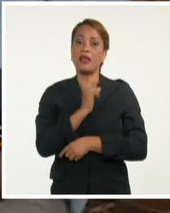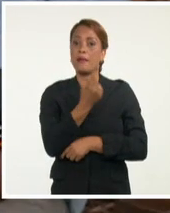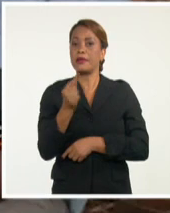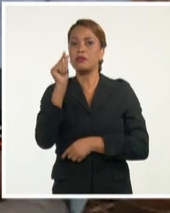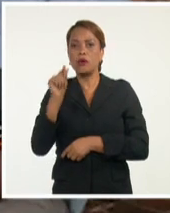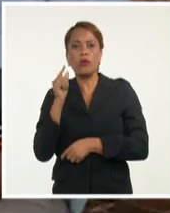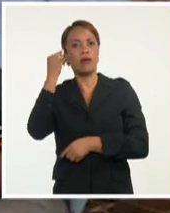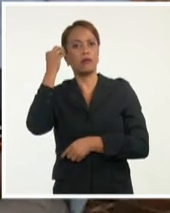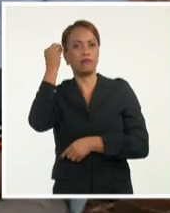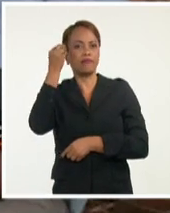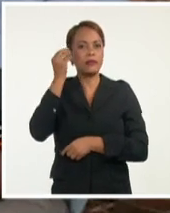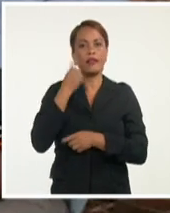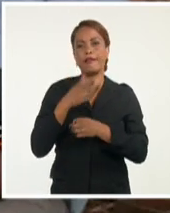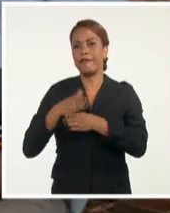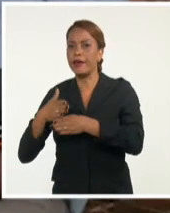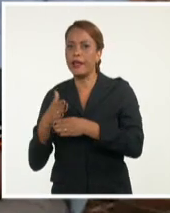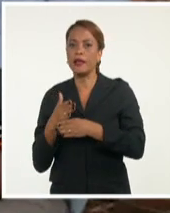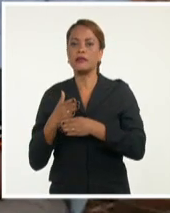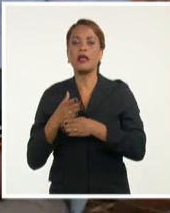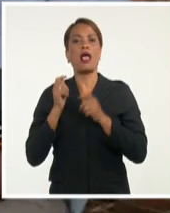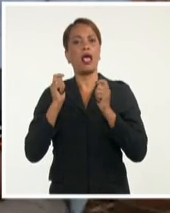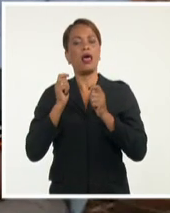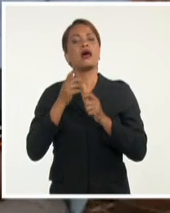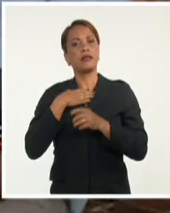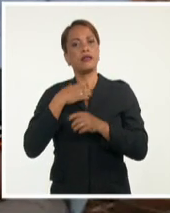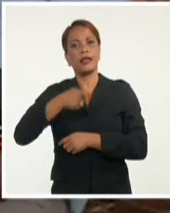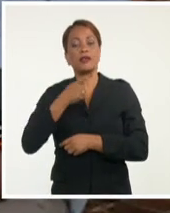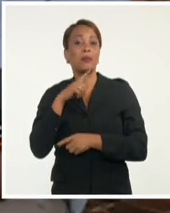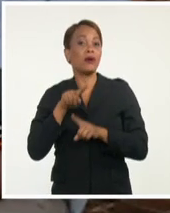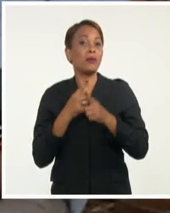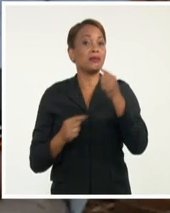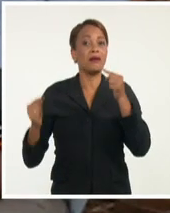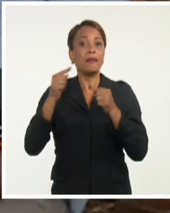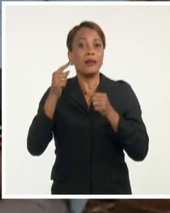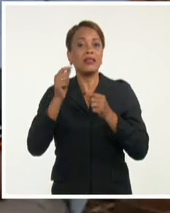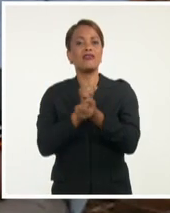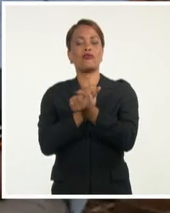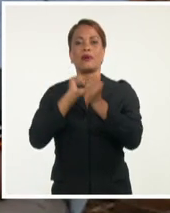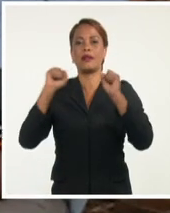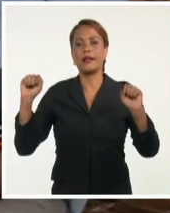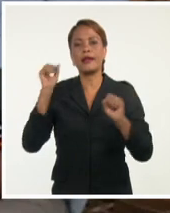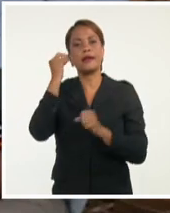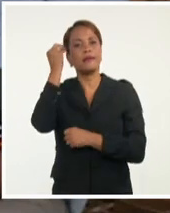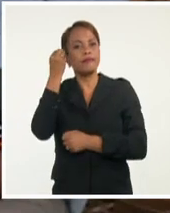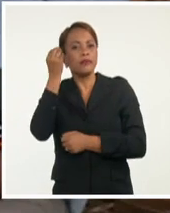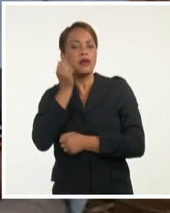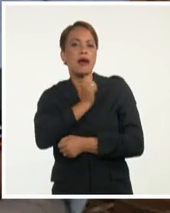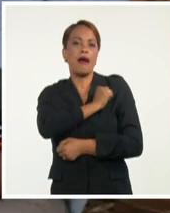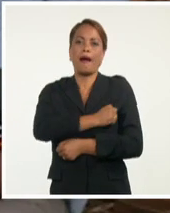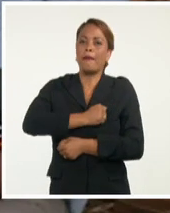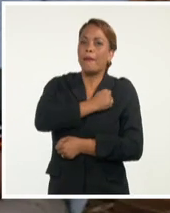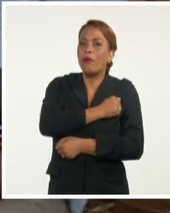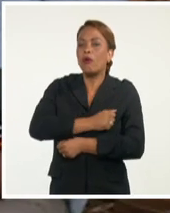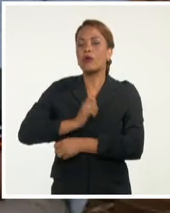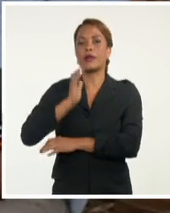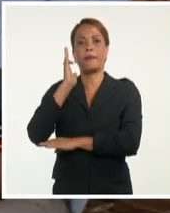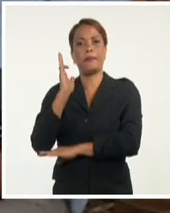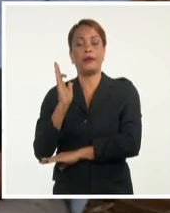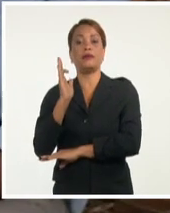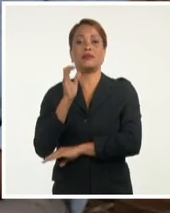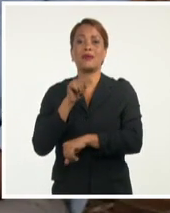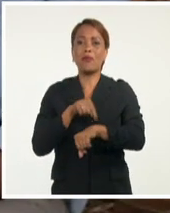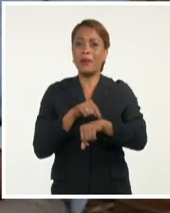de reclamar sus derechos, pero sobre la base de la soberanía, el respeto. No es